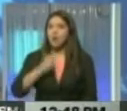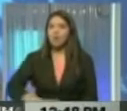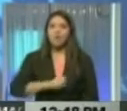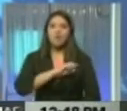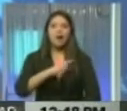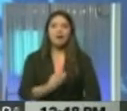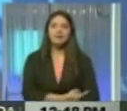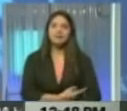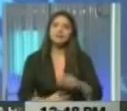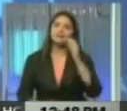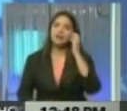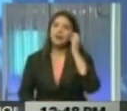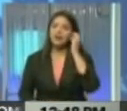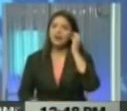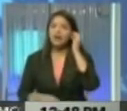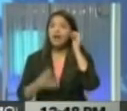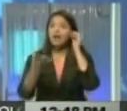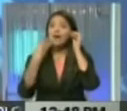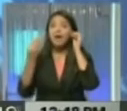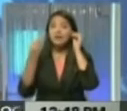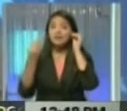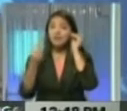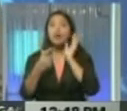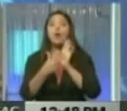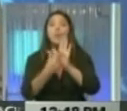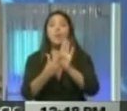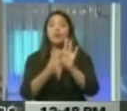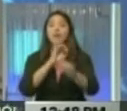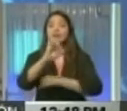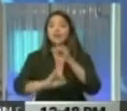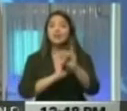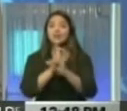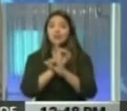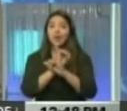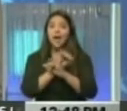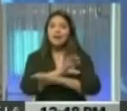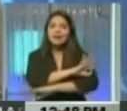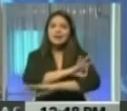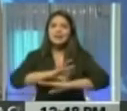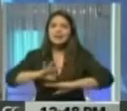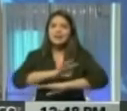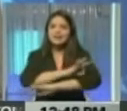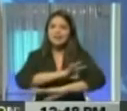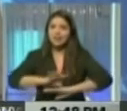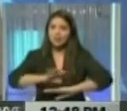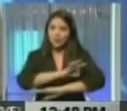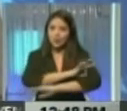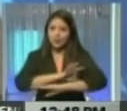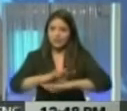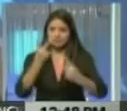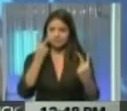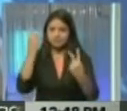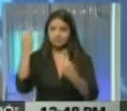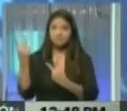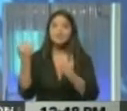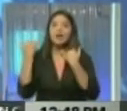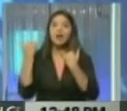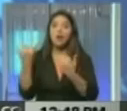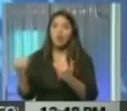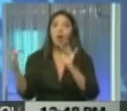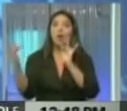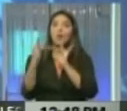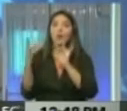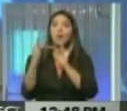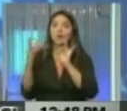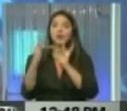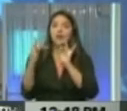urbanas en Italia en la 15ª Muestra Internacional de Arquitectura de la Bienal de Venecia. Vamos a hacer en este momento un contacto